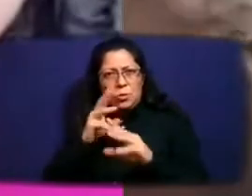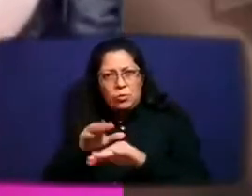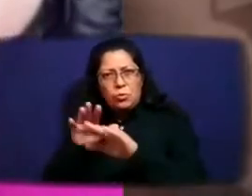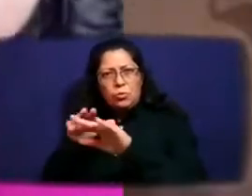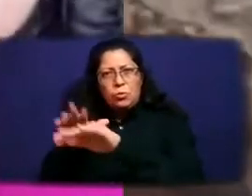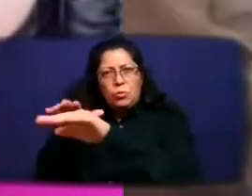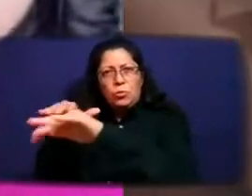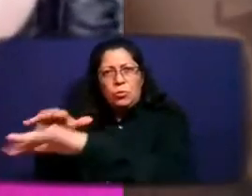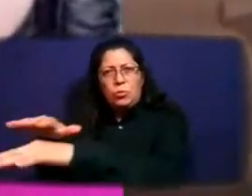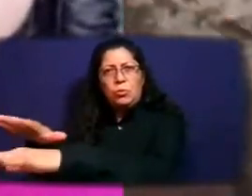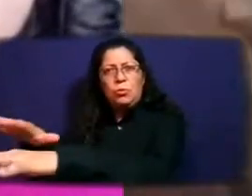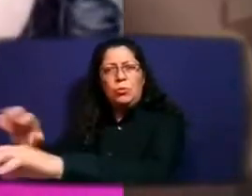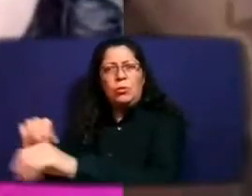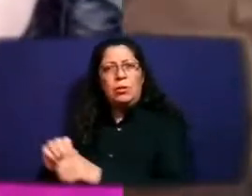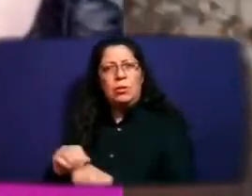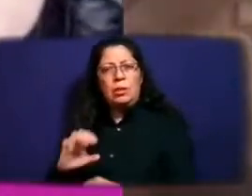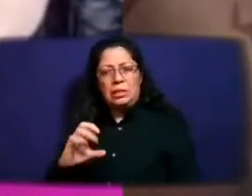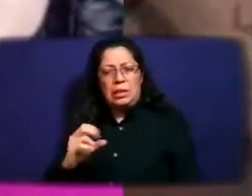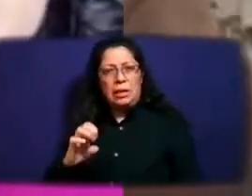Kempasúchil,